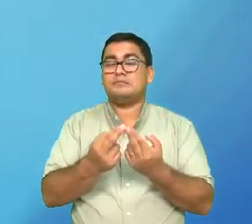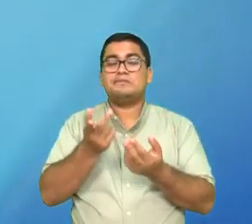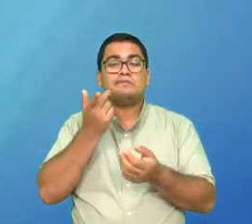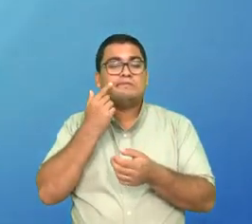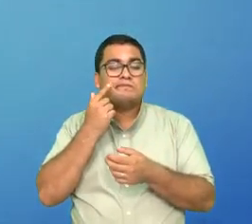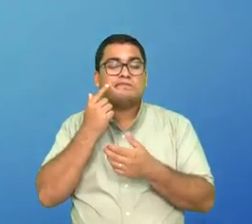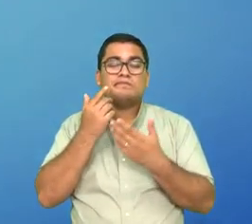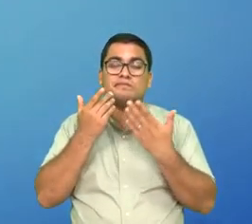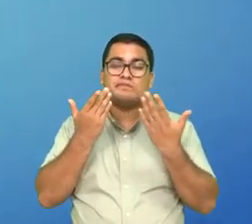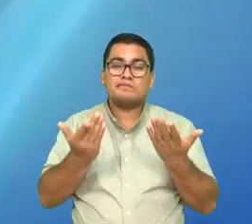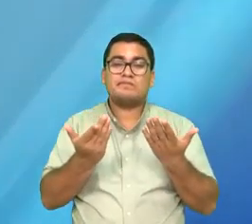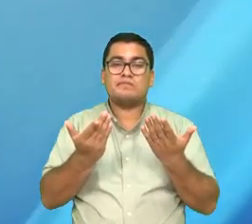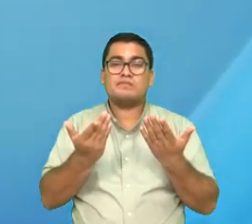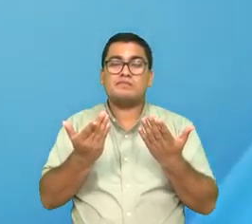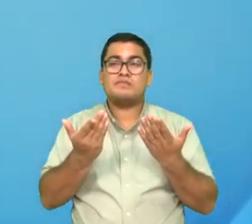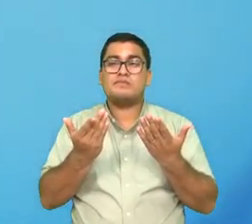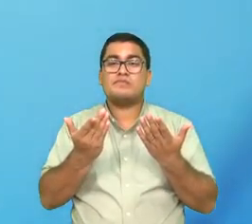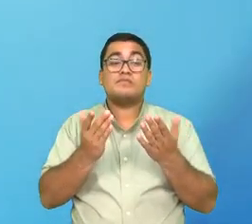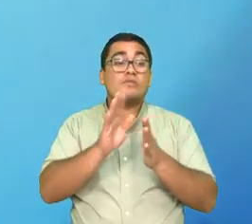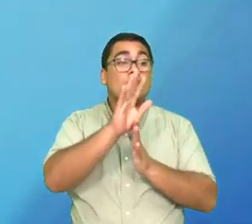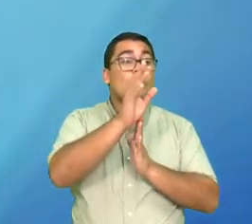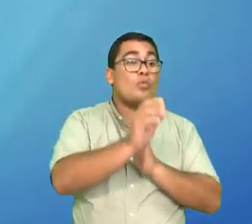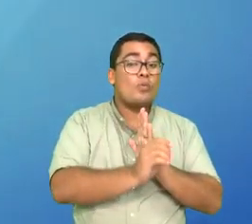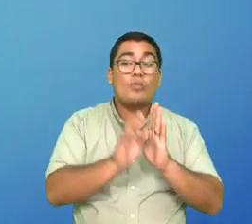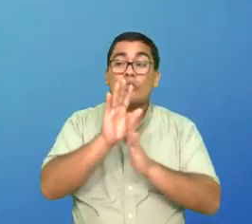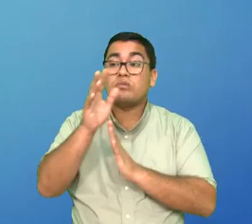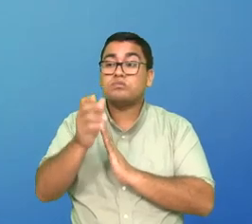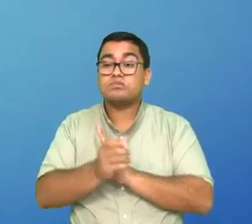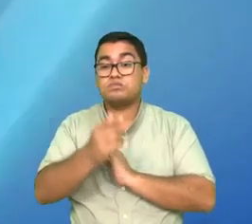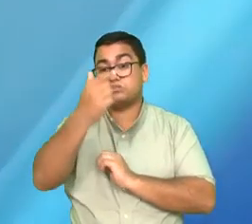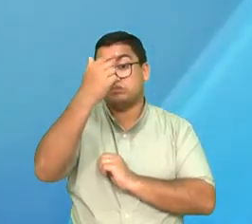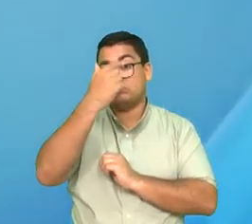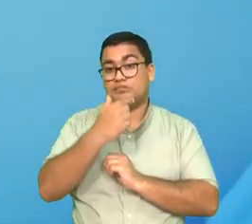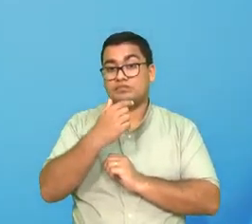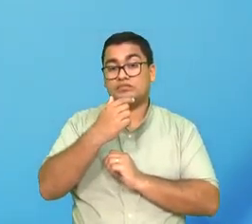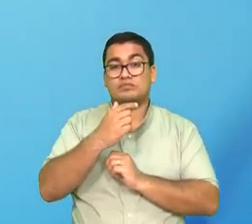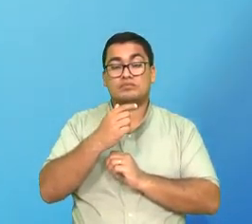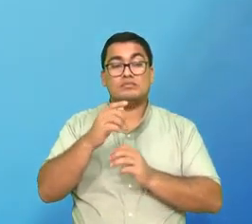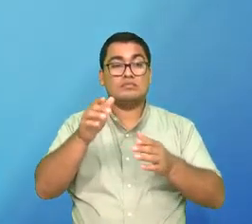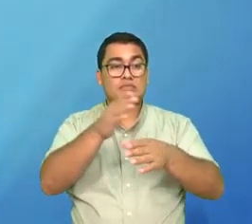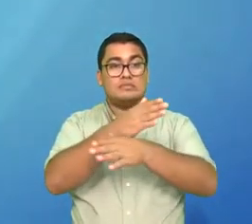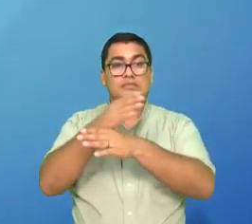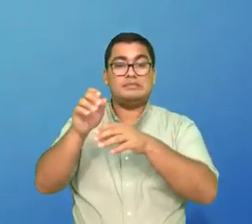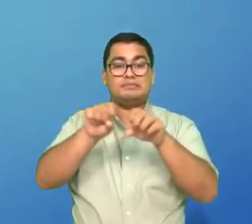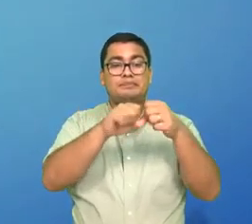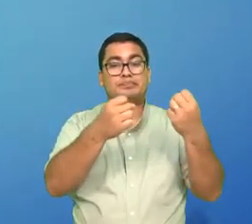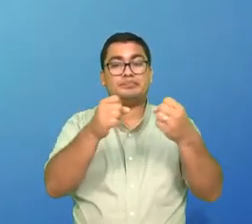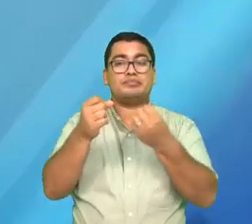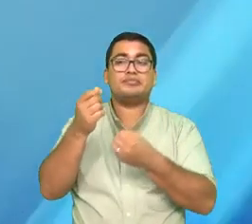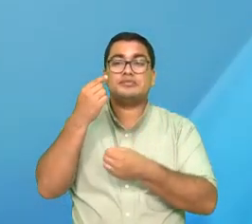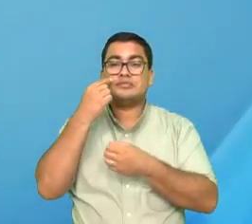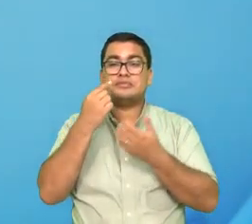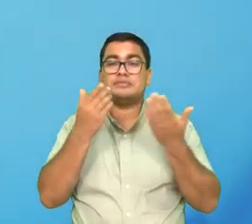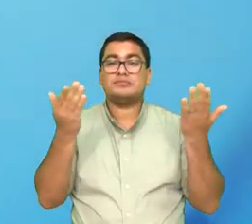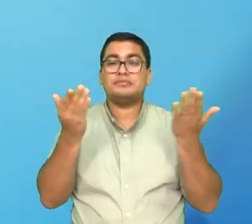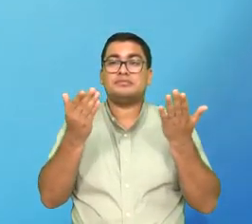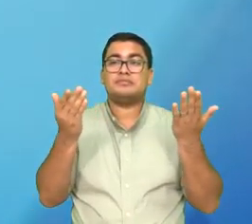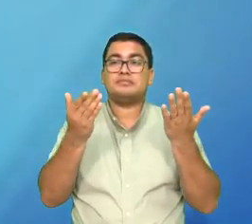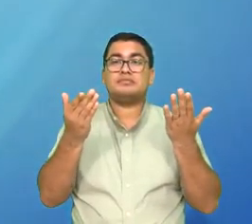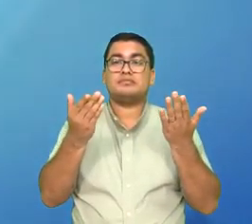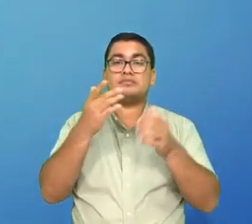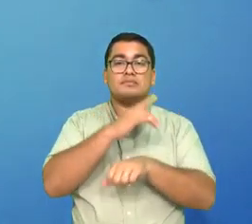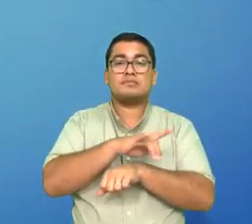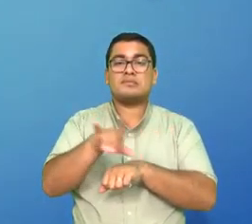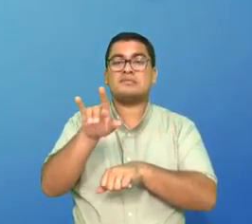viendo, una vez cuantificados con seriedad todos los daños, ir viendo cómo también vamos haciendo una